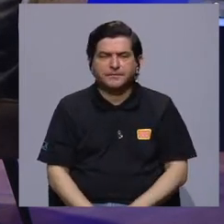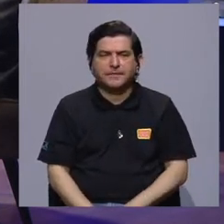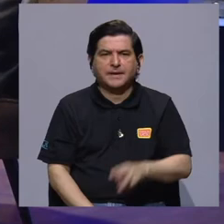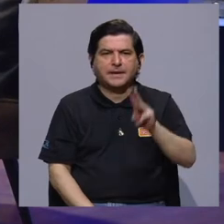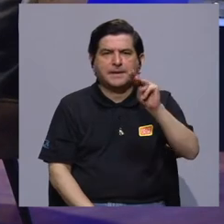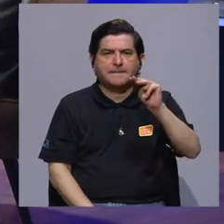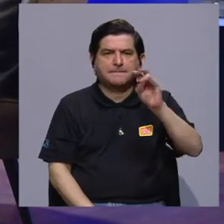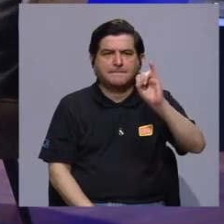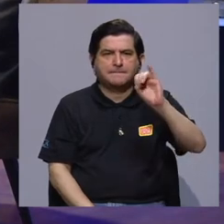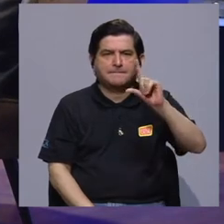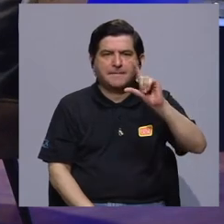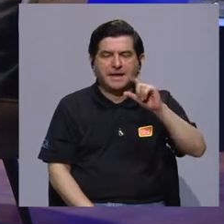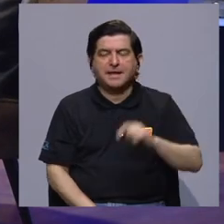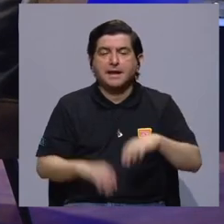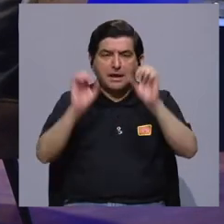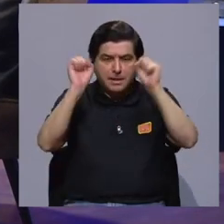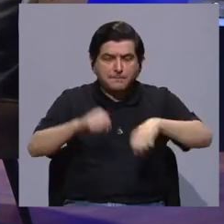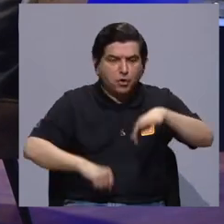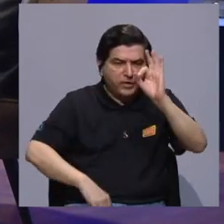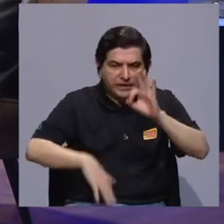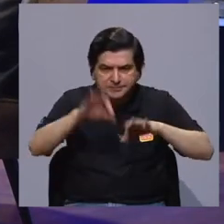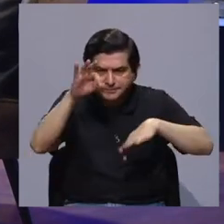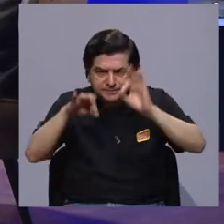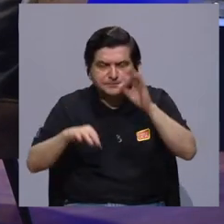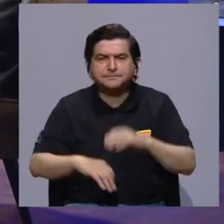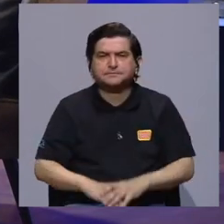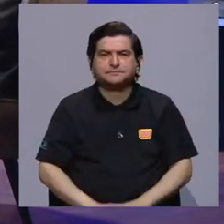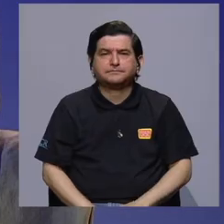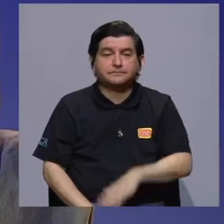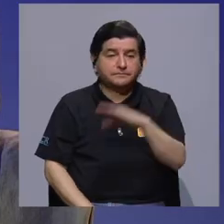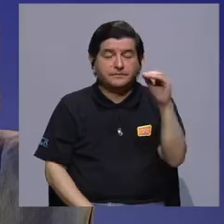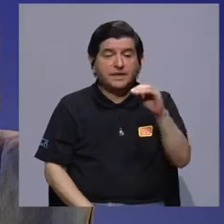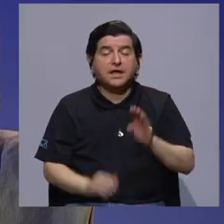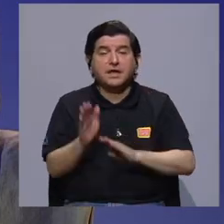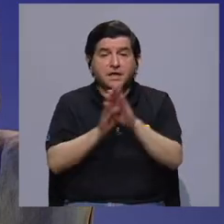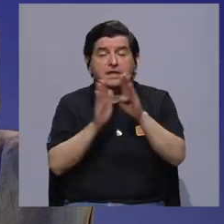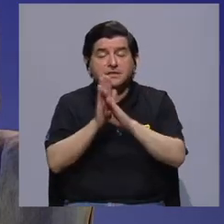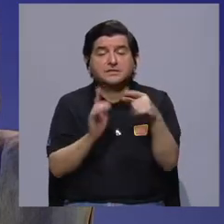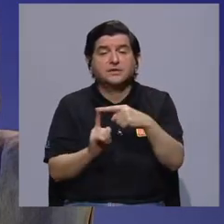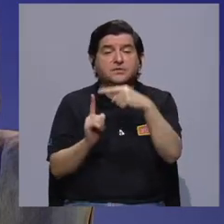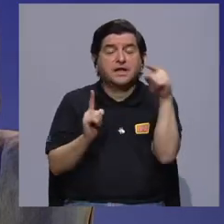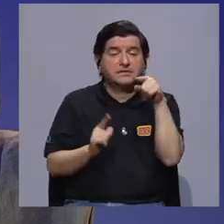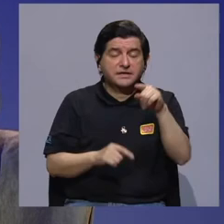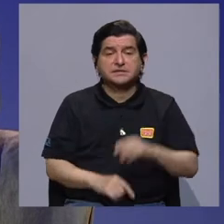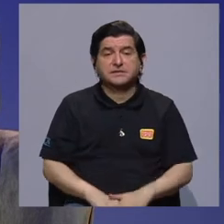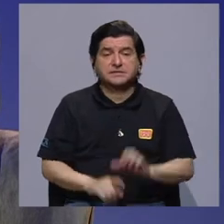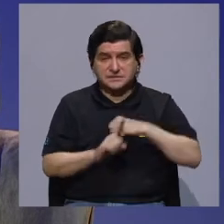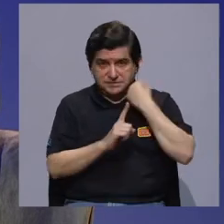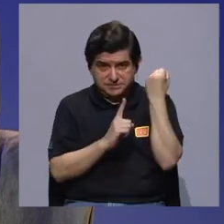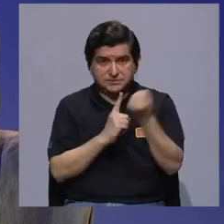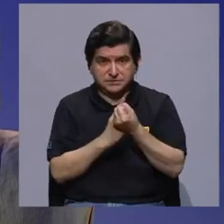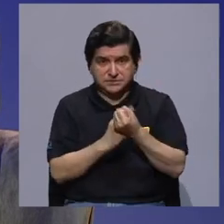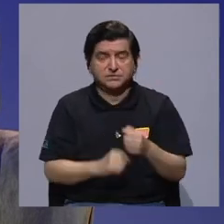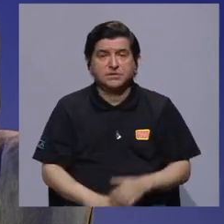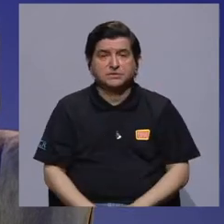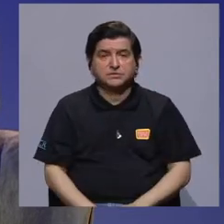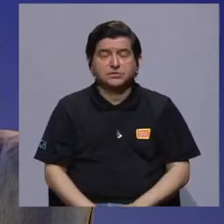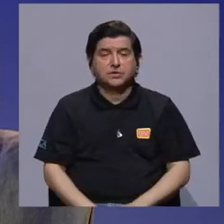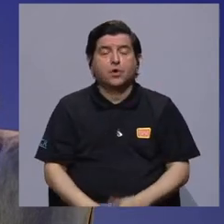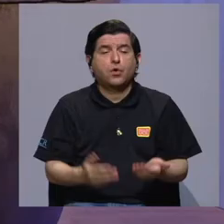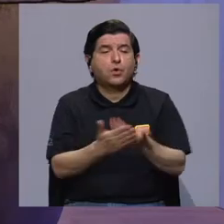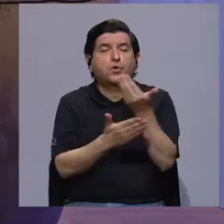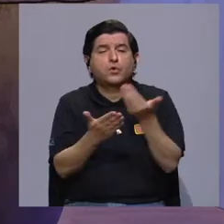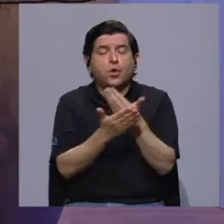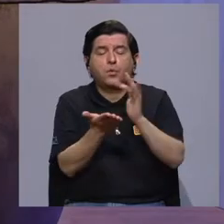pues mieles, las cuales se pueden seleccionar y podemos desarrollar a partir de eso